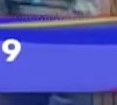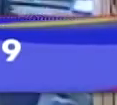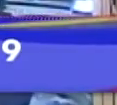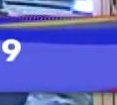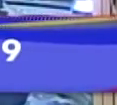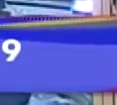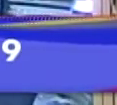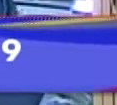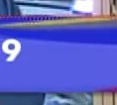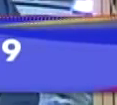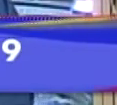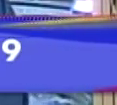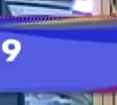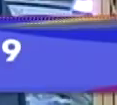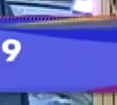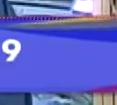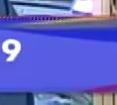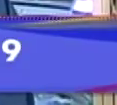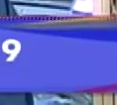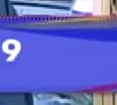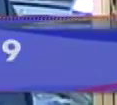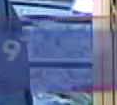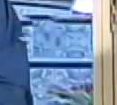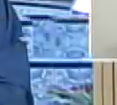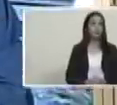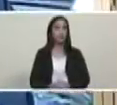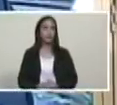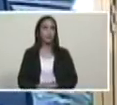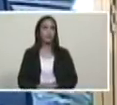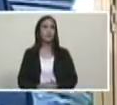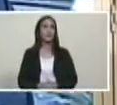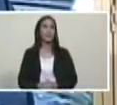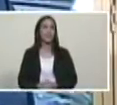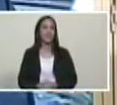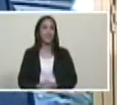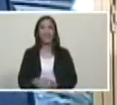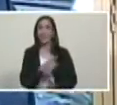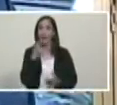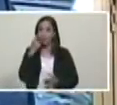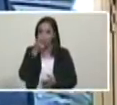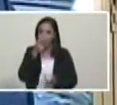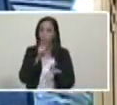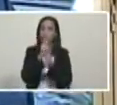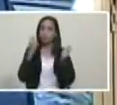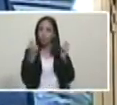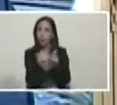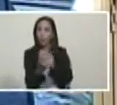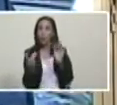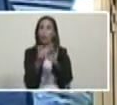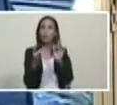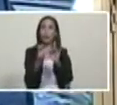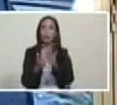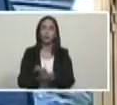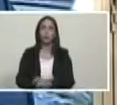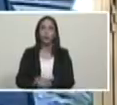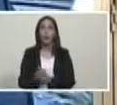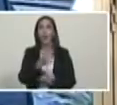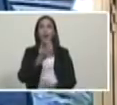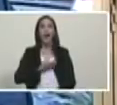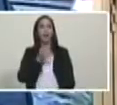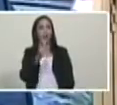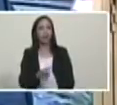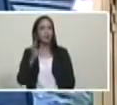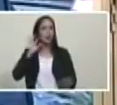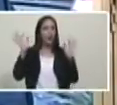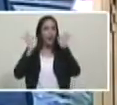México. Pasamos de La Guaira a Caracas, Avenida México. Allá está la alcaldesa de